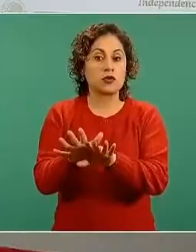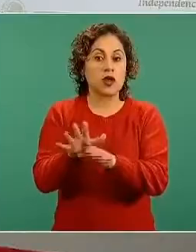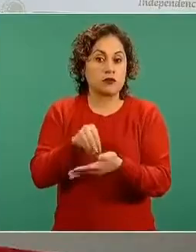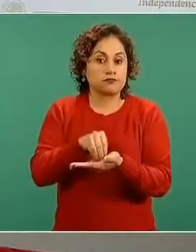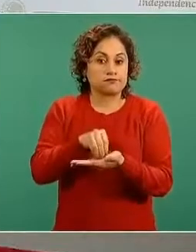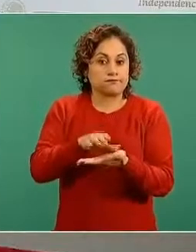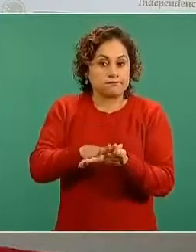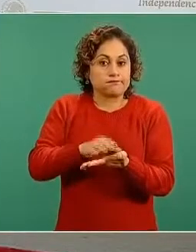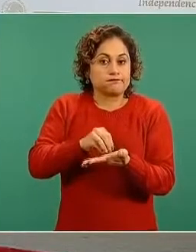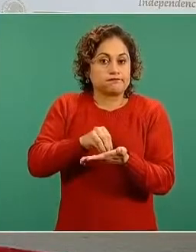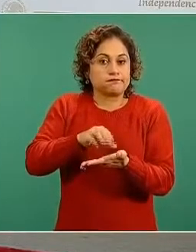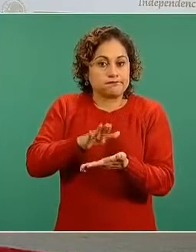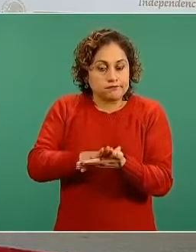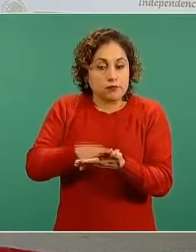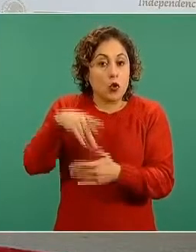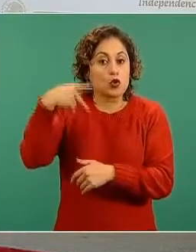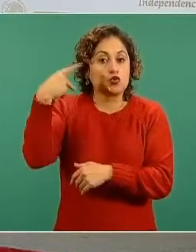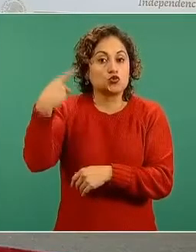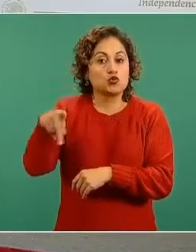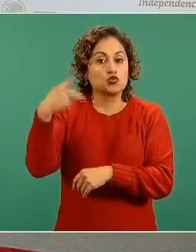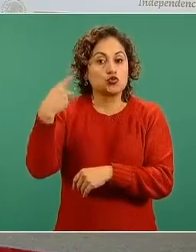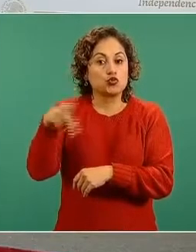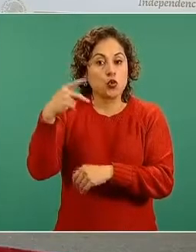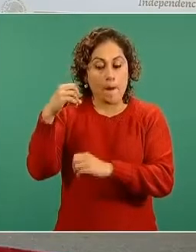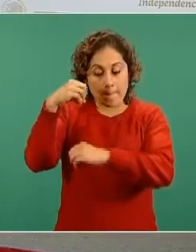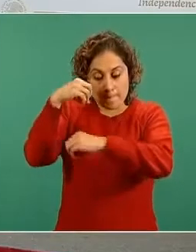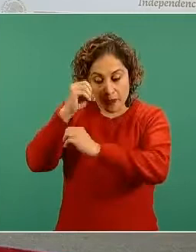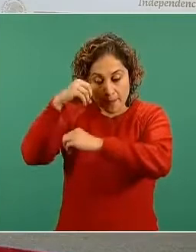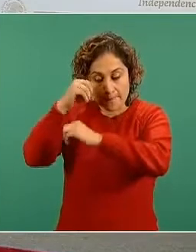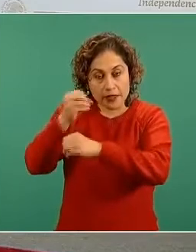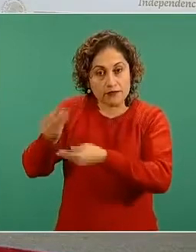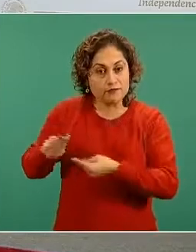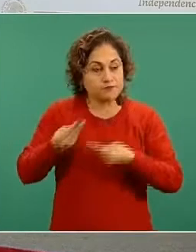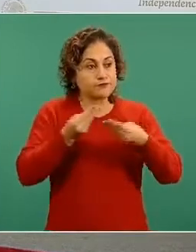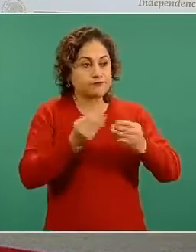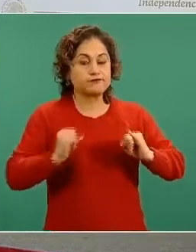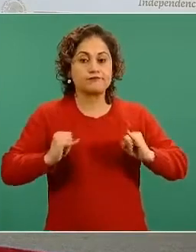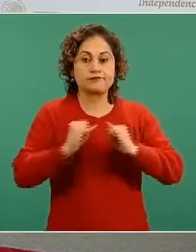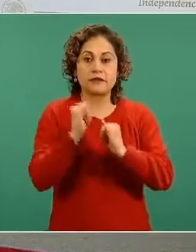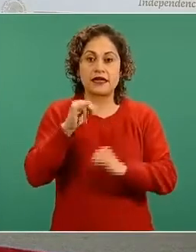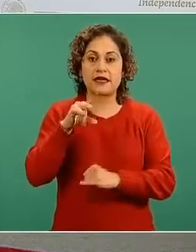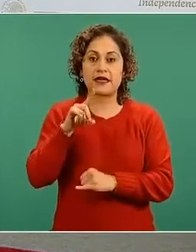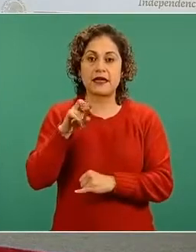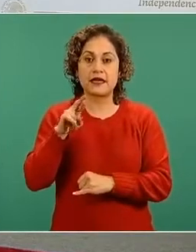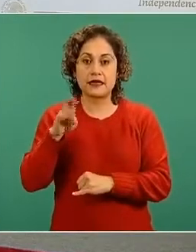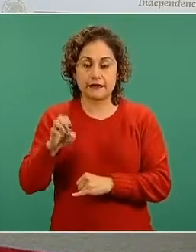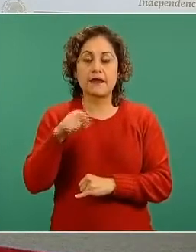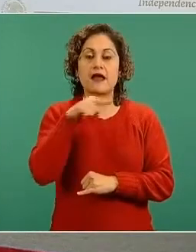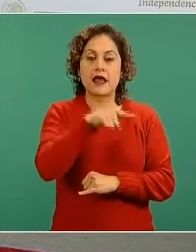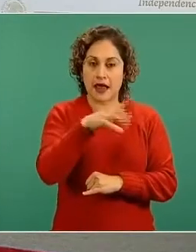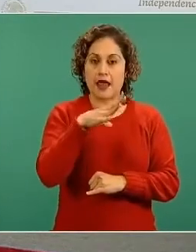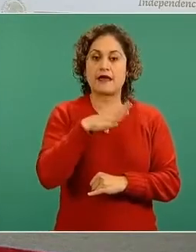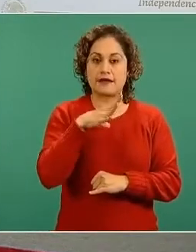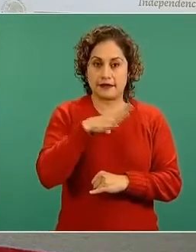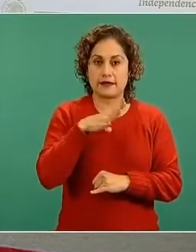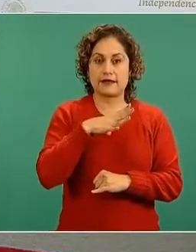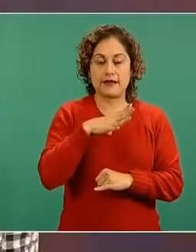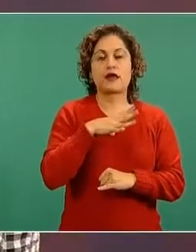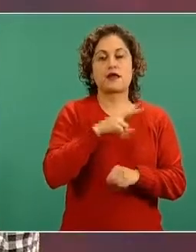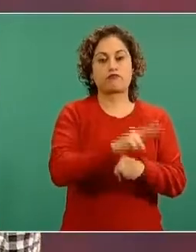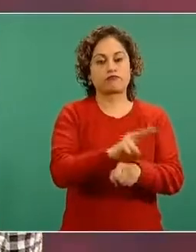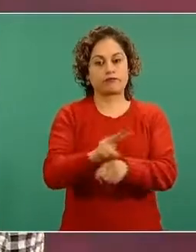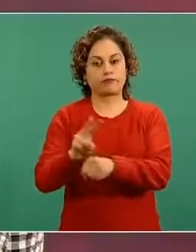elementos, las muestras biológicas a el INDRE, y el INDRE sigue ciertos protocolos estandarizados. Por cierto, el INDRE ha recibido